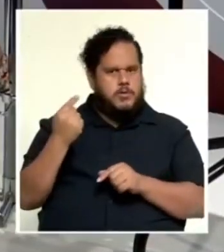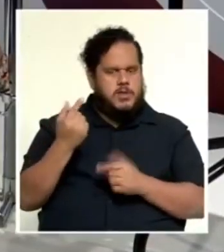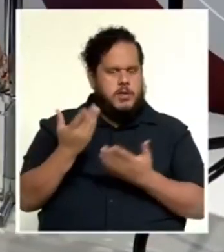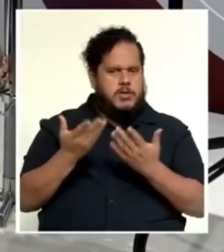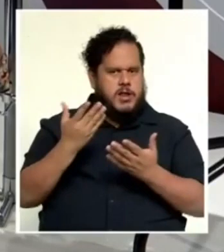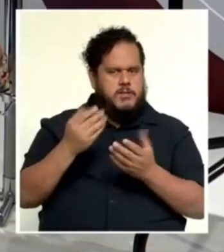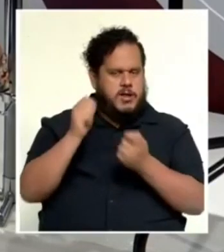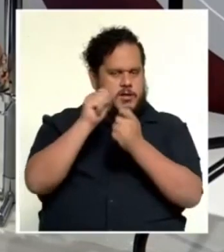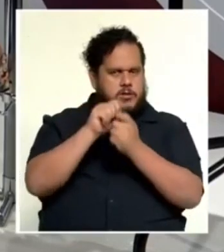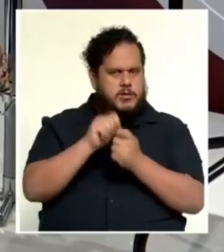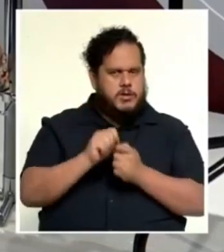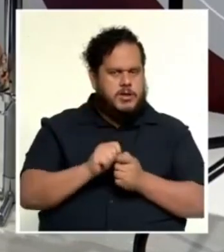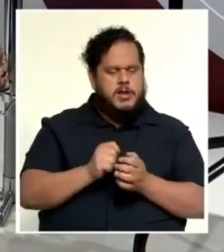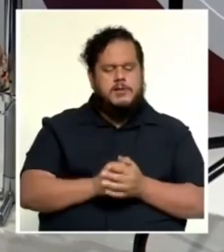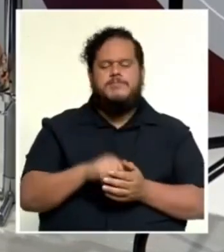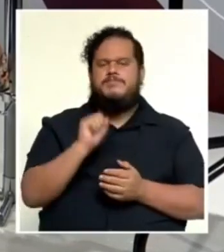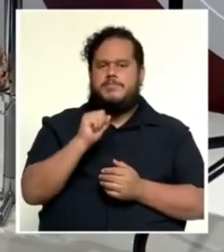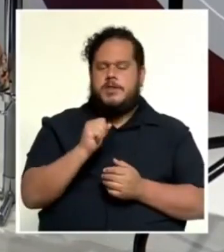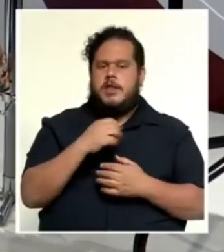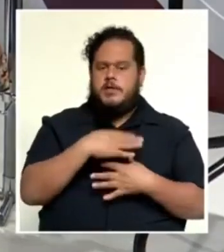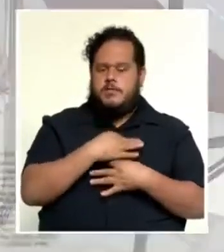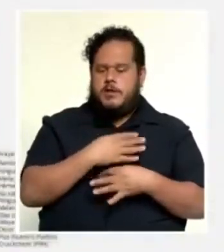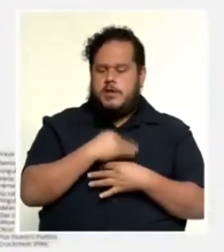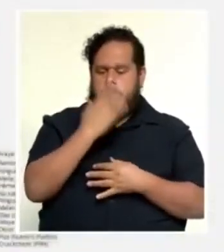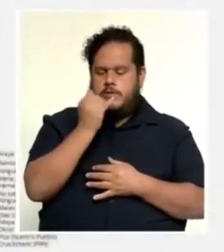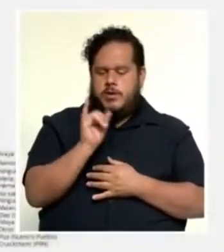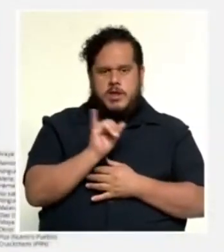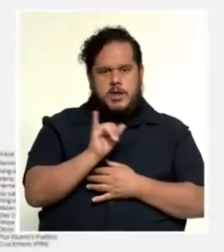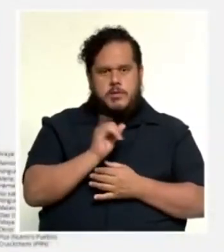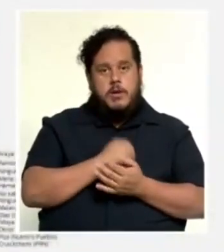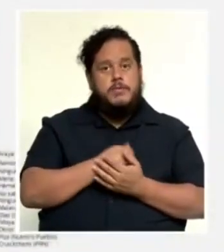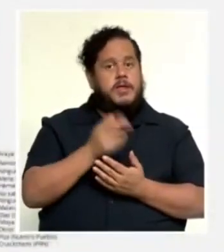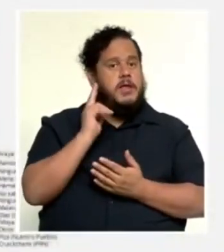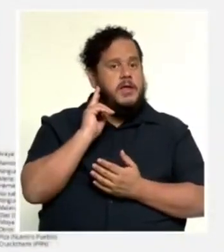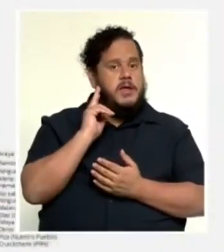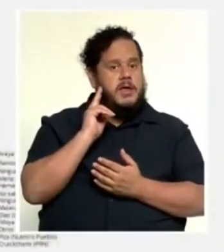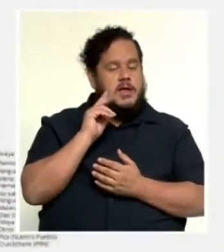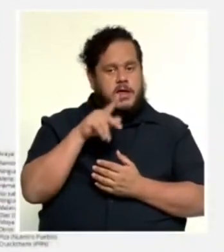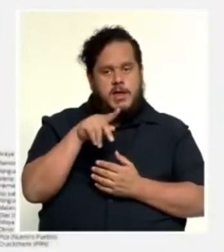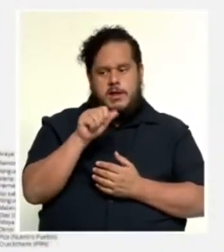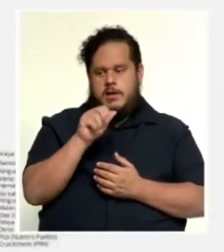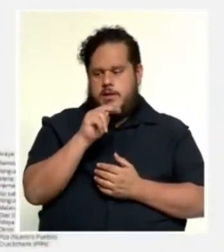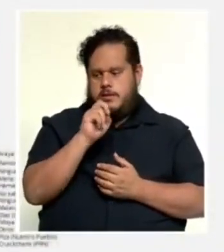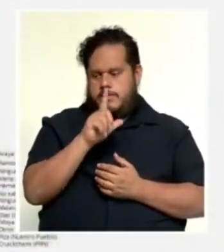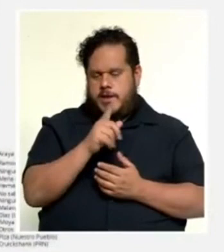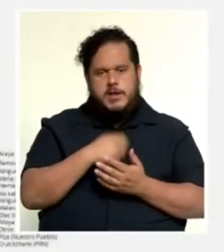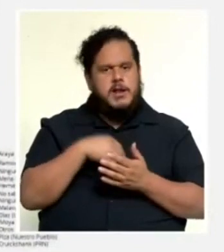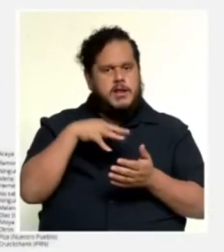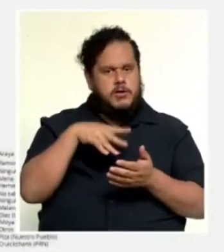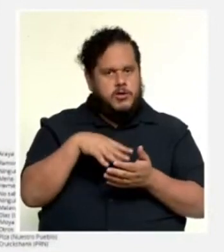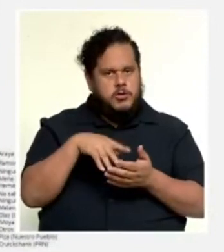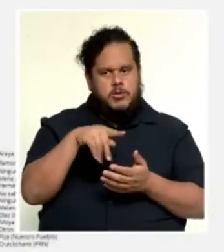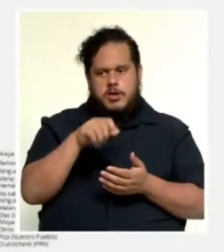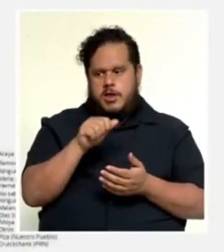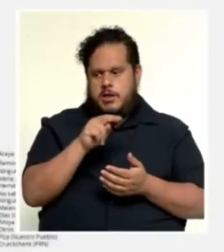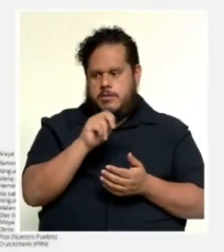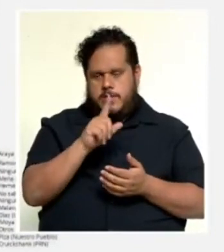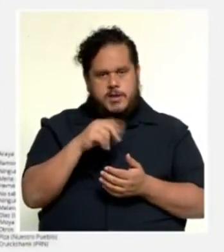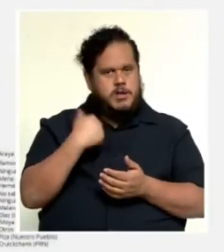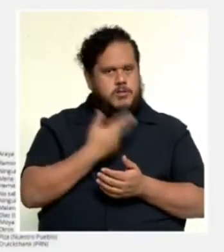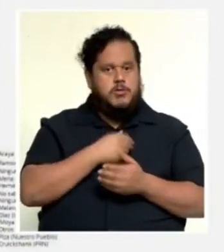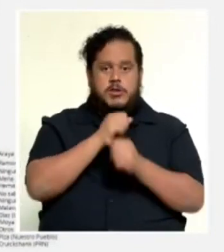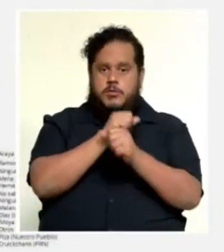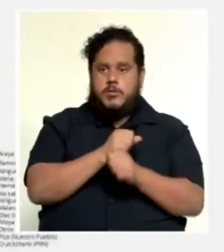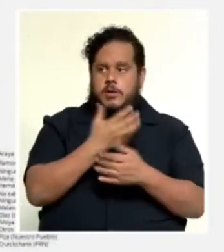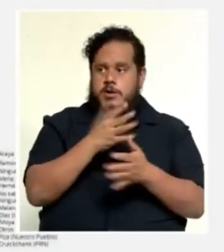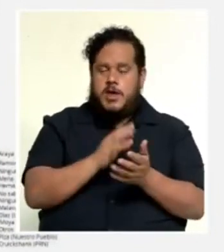favor de detallárnoslo. Sí, esto es muy interesante porque igual el panel, los estudios de panel al que los tienen acostumbrados